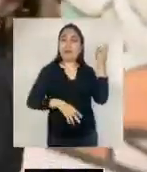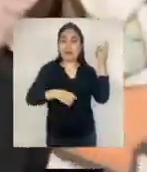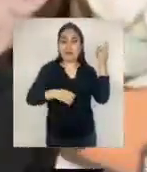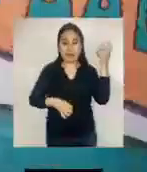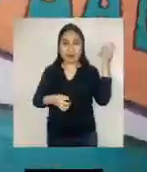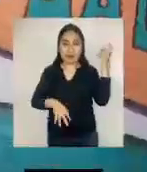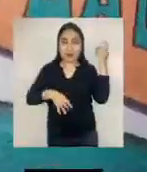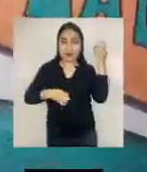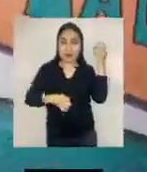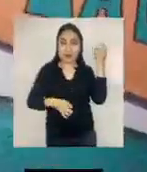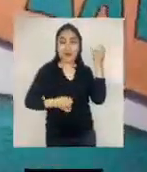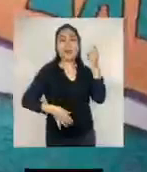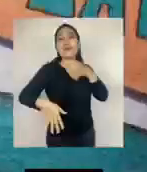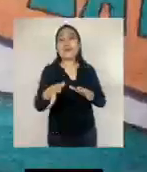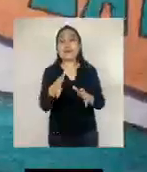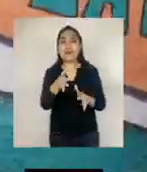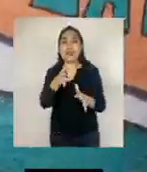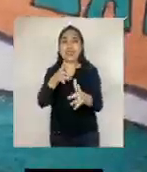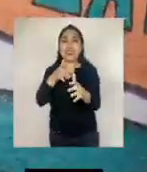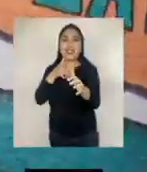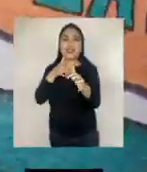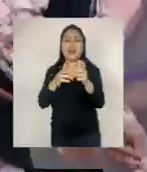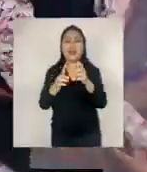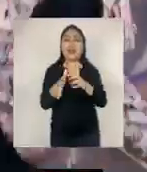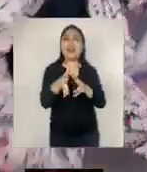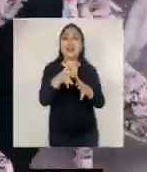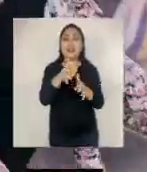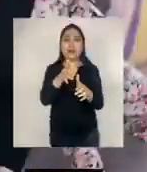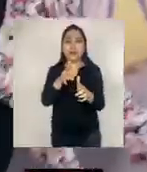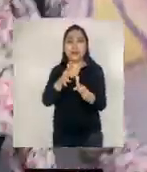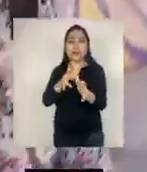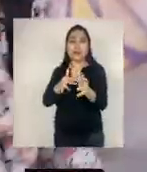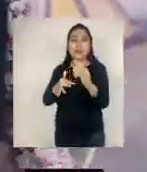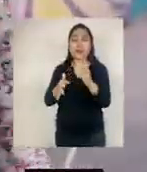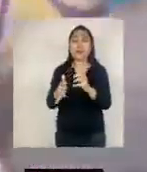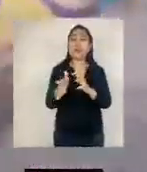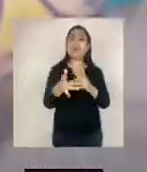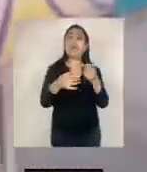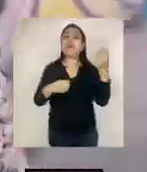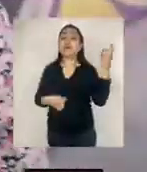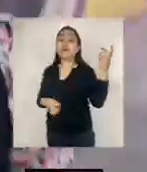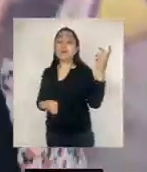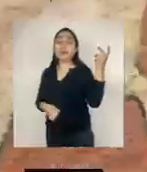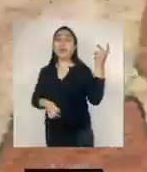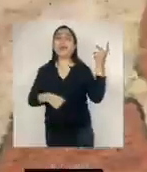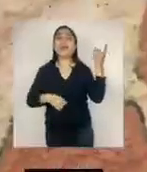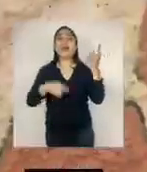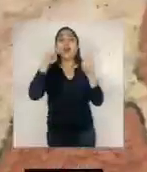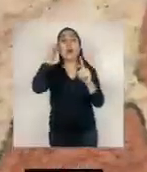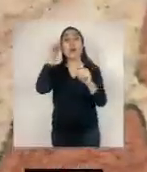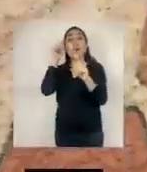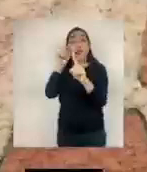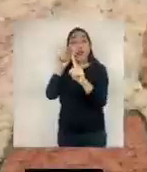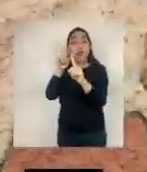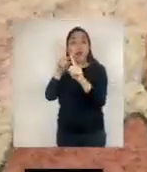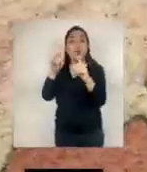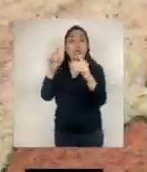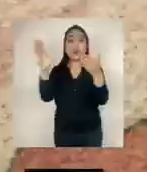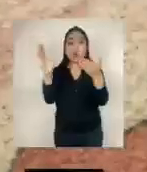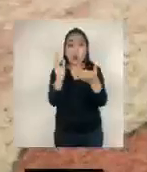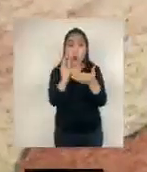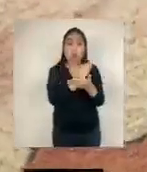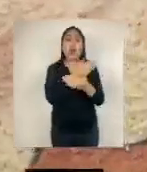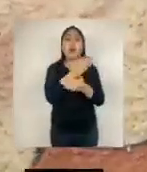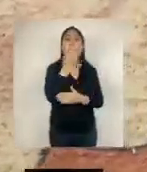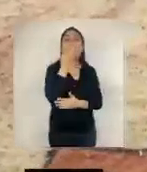Lengua de señas. También nuestra compañera. Rogual Radiante dice, qué maravilla de cueca. También hay un conjunto de música barroca con una obra del apruebo